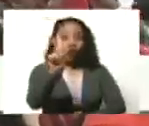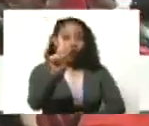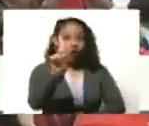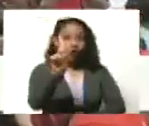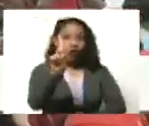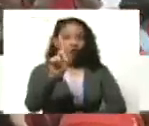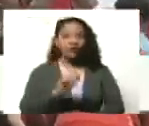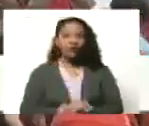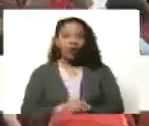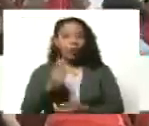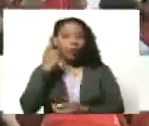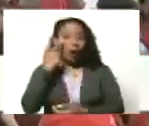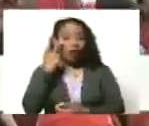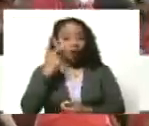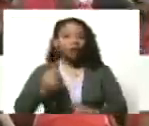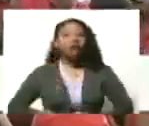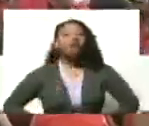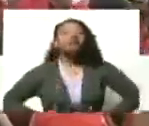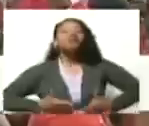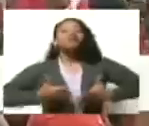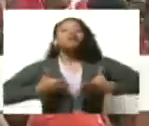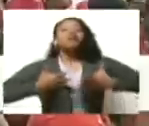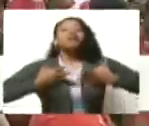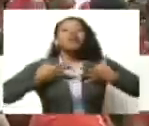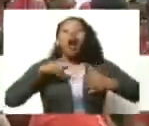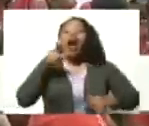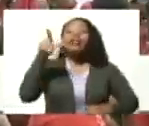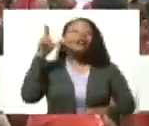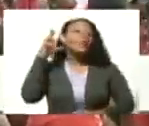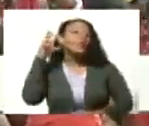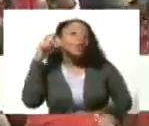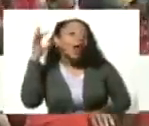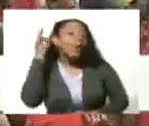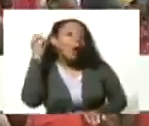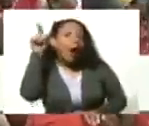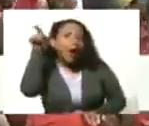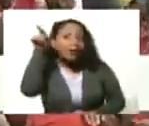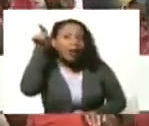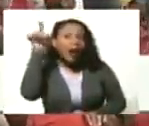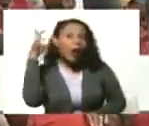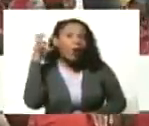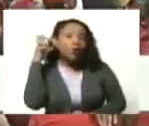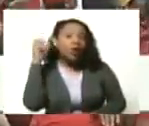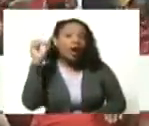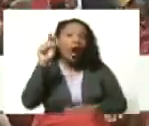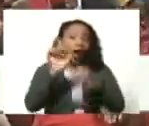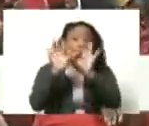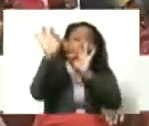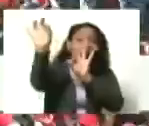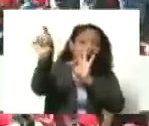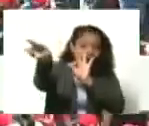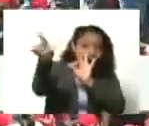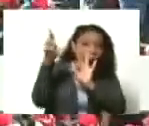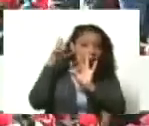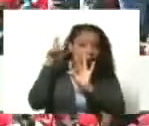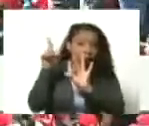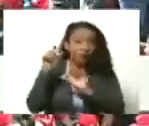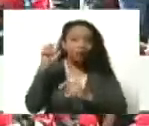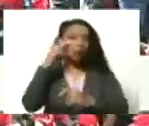Vamos a ver, agarren aire. Allá, escuchen las mujeres de allá. La de por allá, la de por allá. Vamos a ver si es